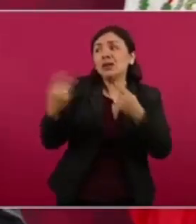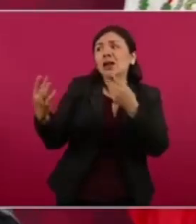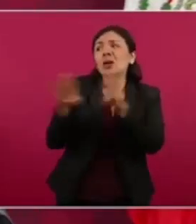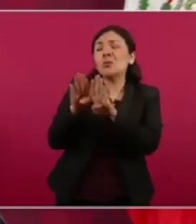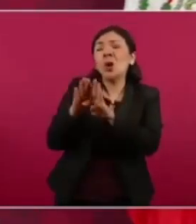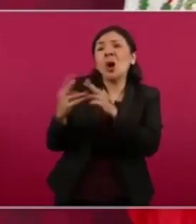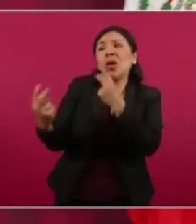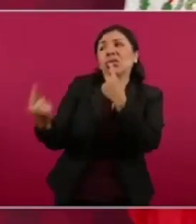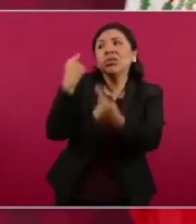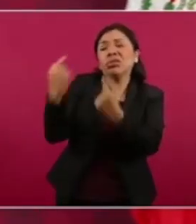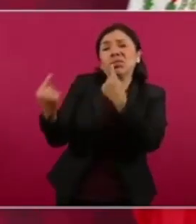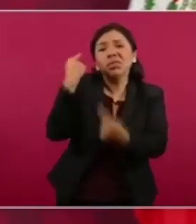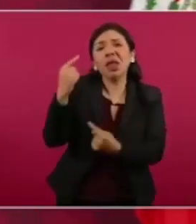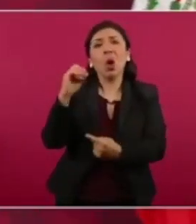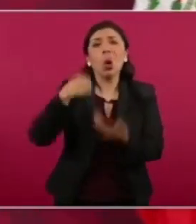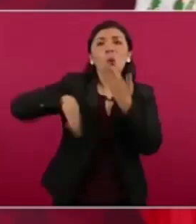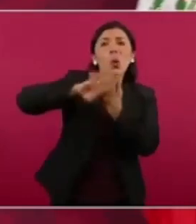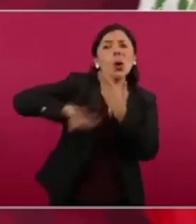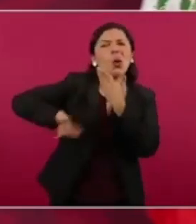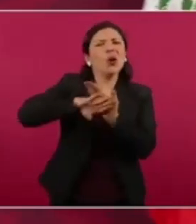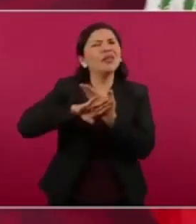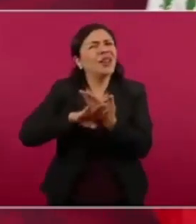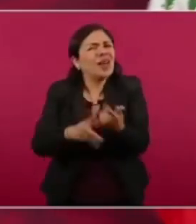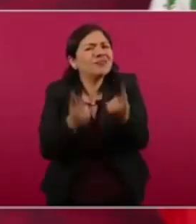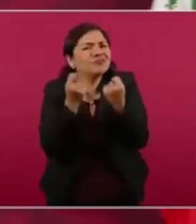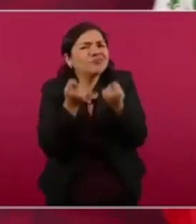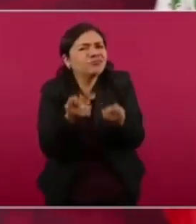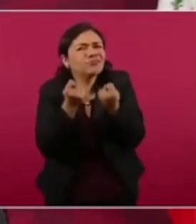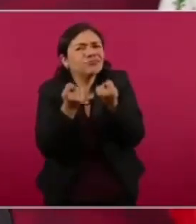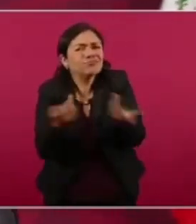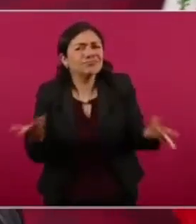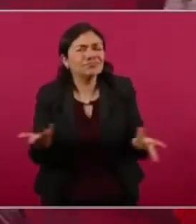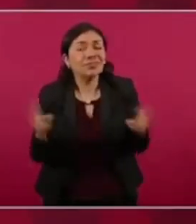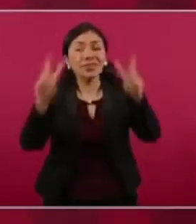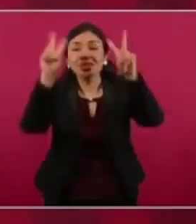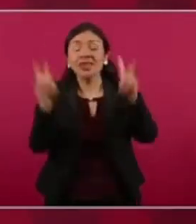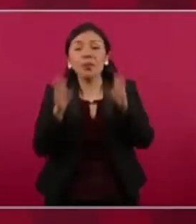Incluso cuando se trata de principios,